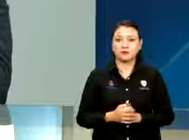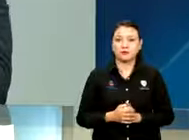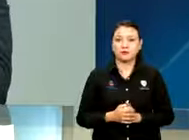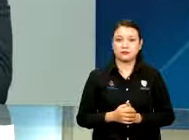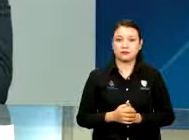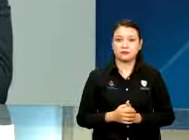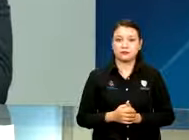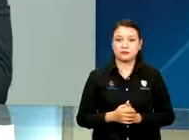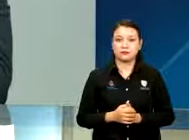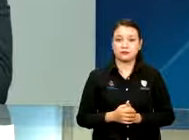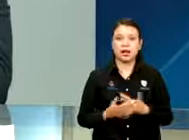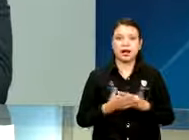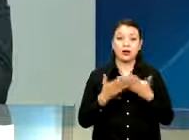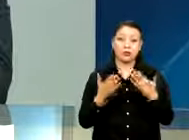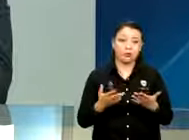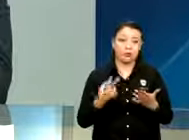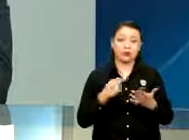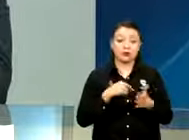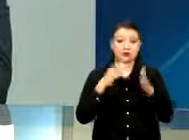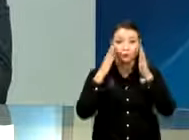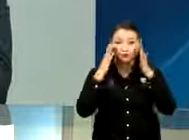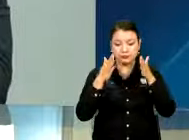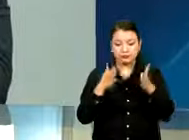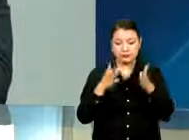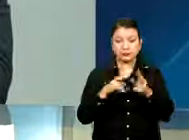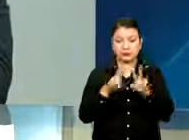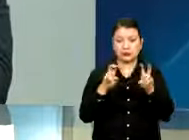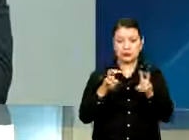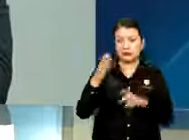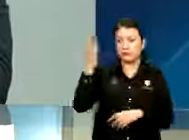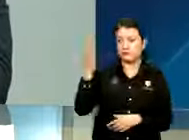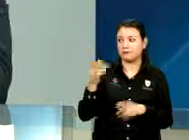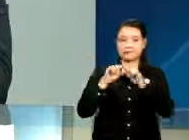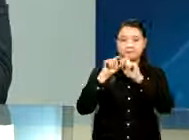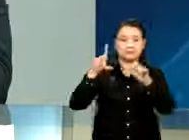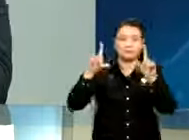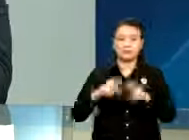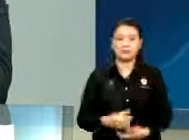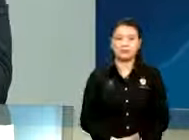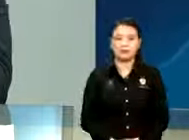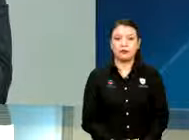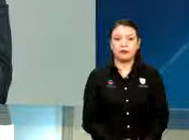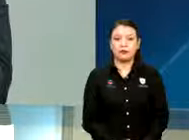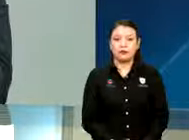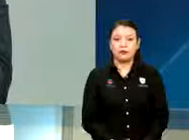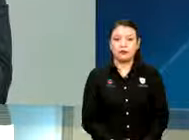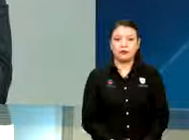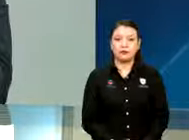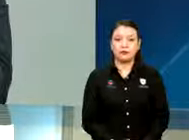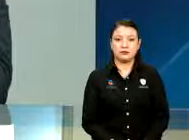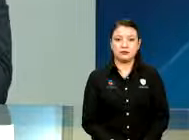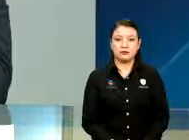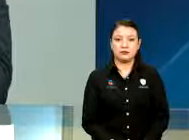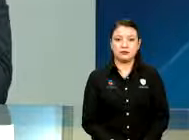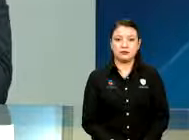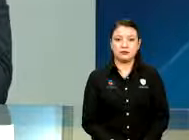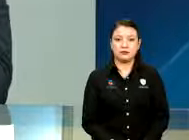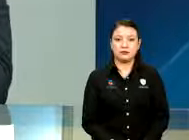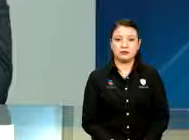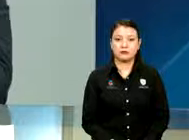materia si nos hacen favor de poner la lámina compartirles que dentro del periodo de esta administración